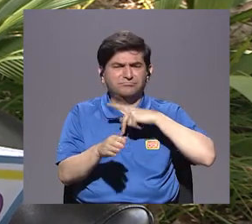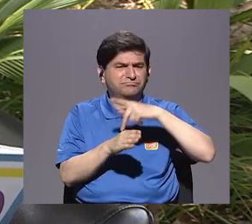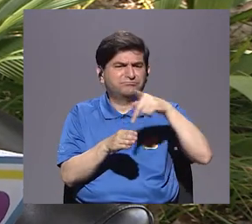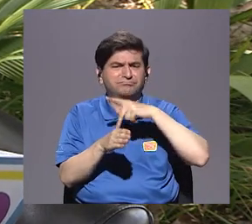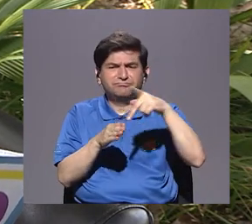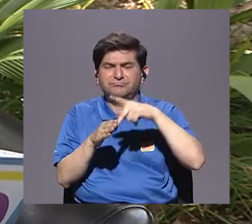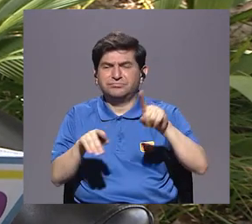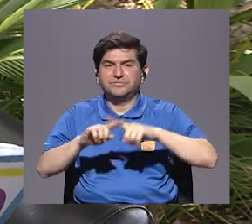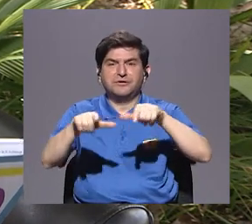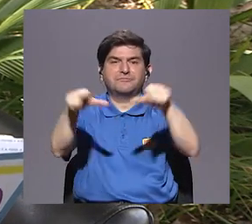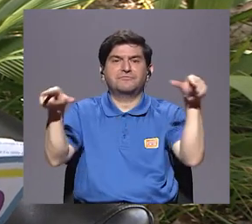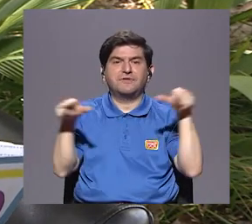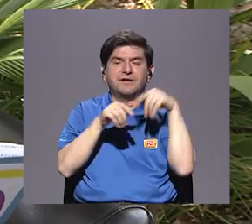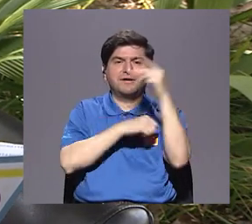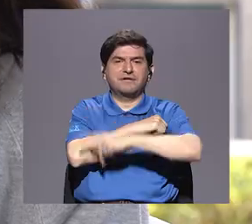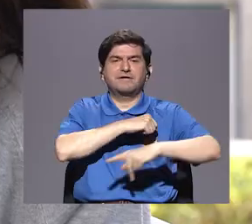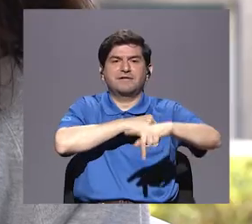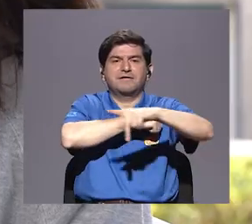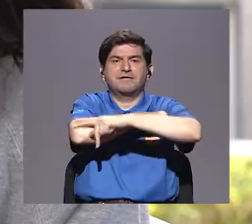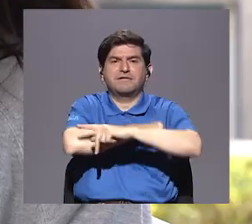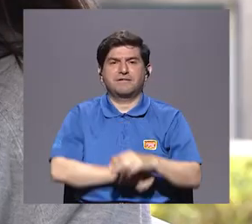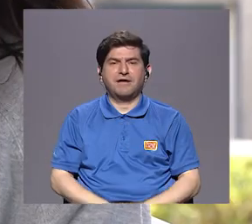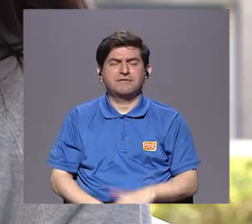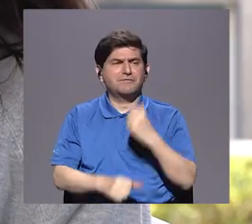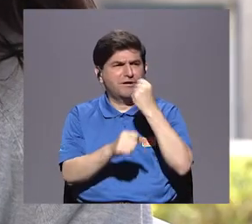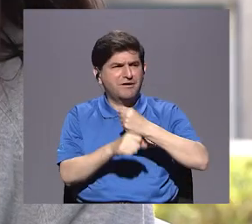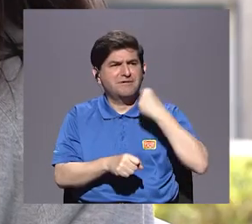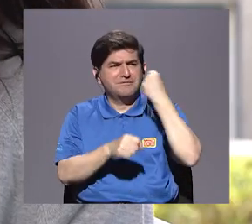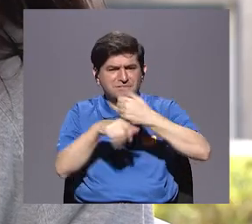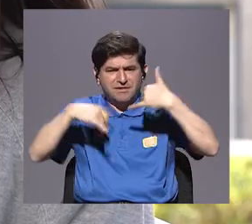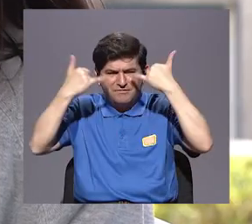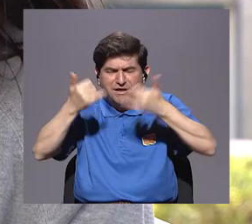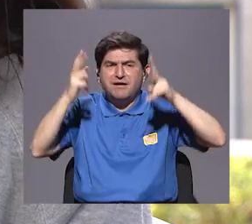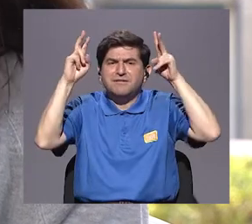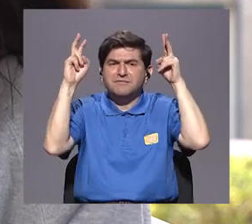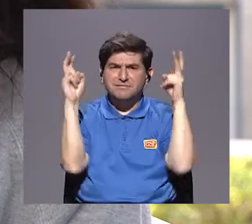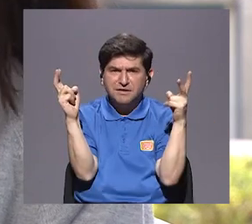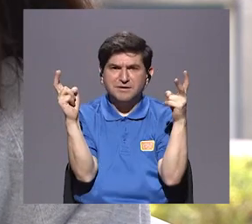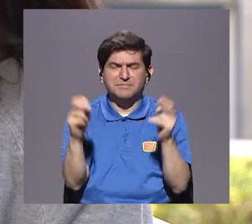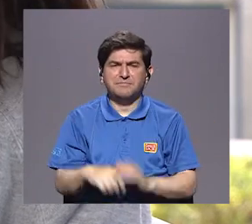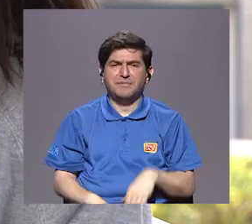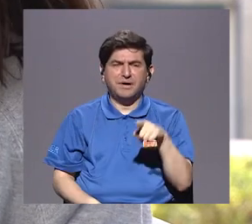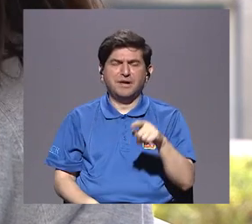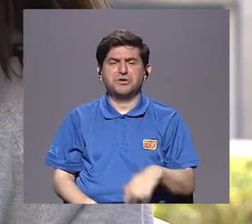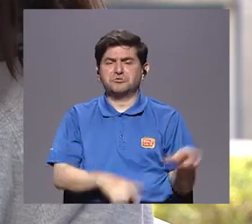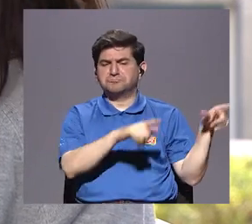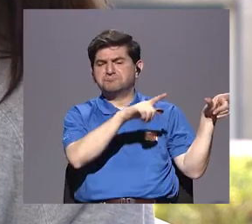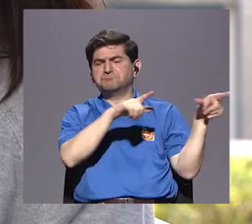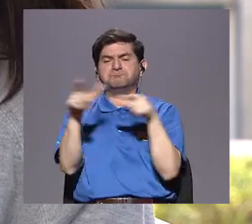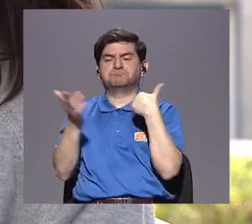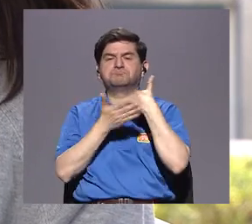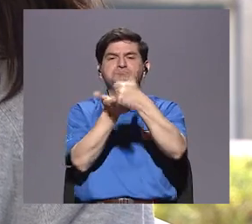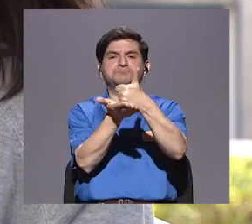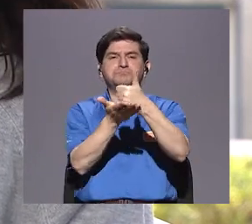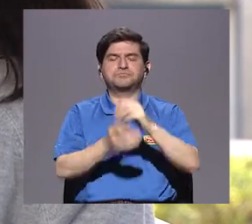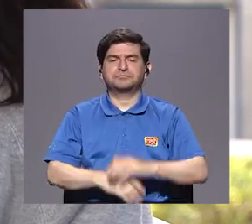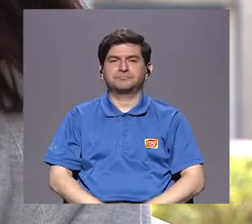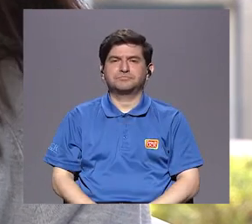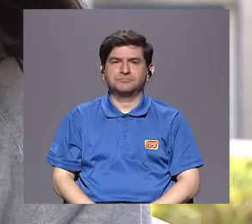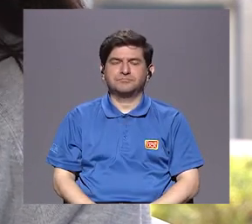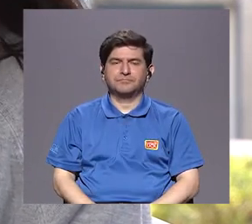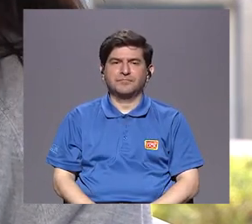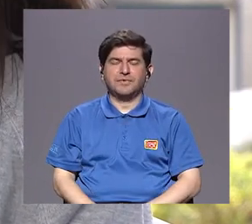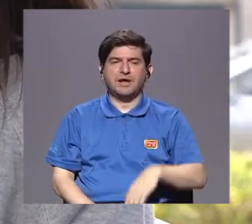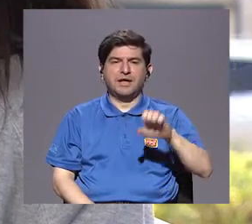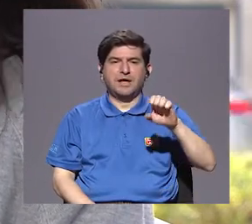profesionales y hay muchos lugares en el país que están trabajando el tema y que están más que dispuestos de ayudar. Uh-huh. El